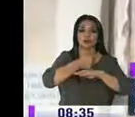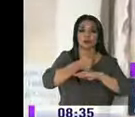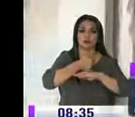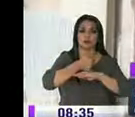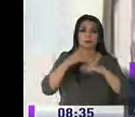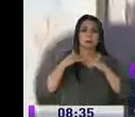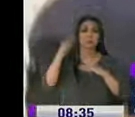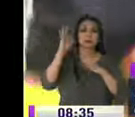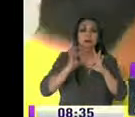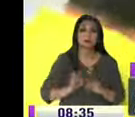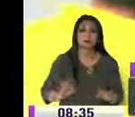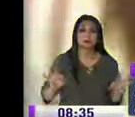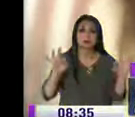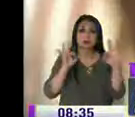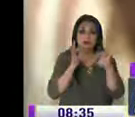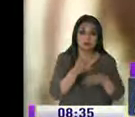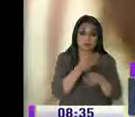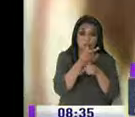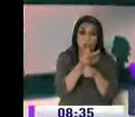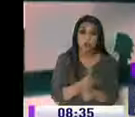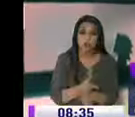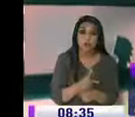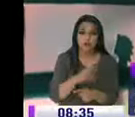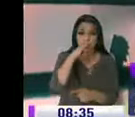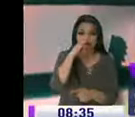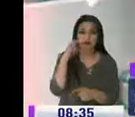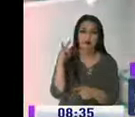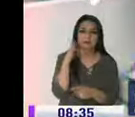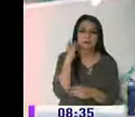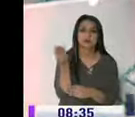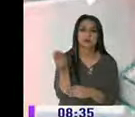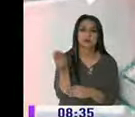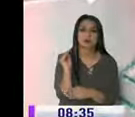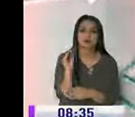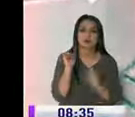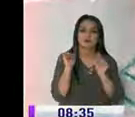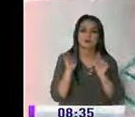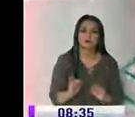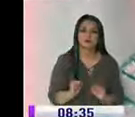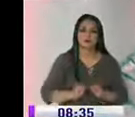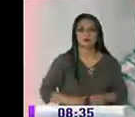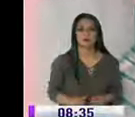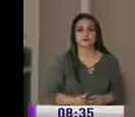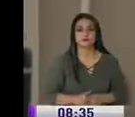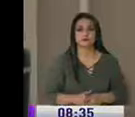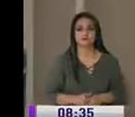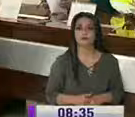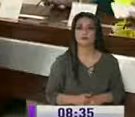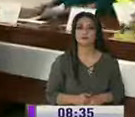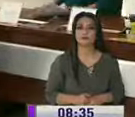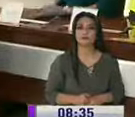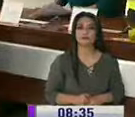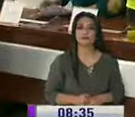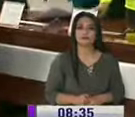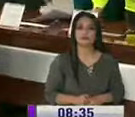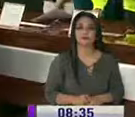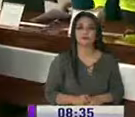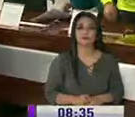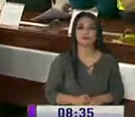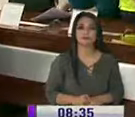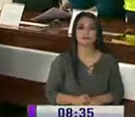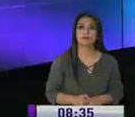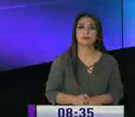así, no somos perfectos, somos seres humanos. Lo importante es la intencionalidad que se tiene para buscar siempre el progreso de